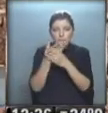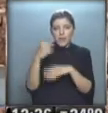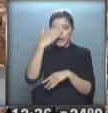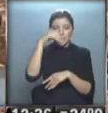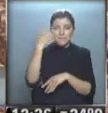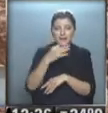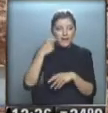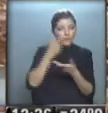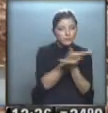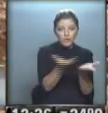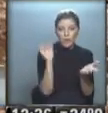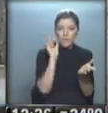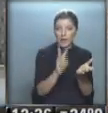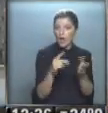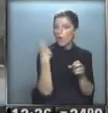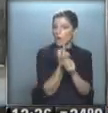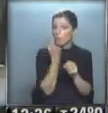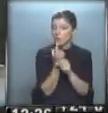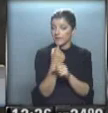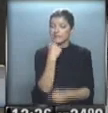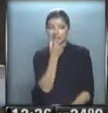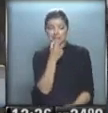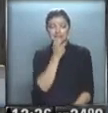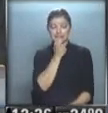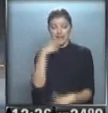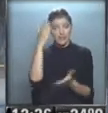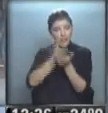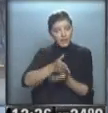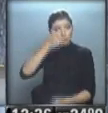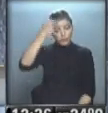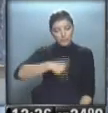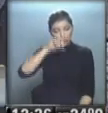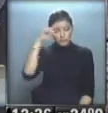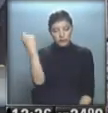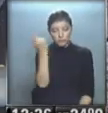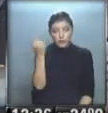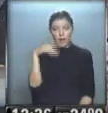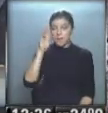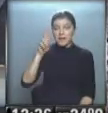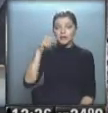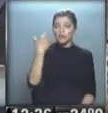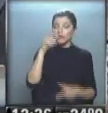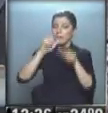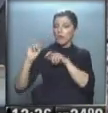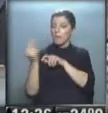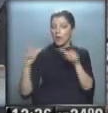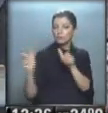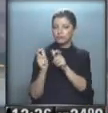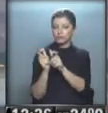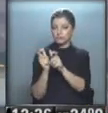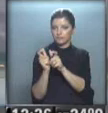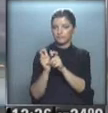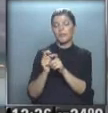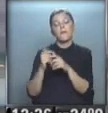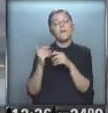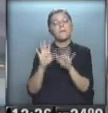que si se respetara el derecho humanitario internacional, se reduciría enormemente el número de víctimas civiles. No obstante,